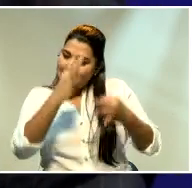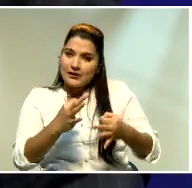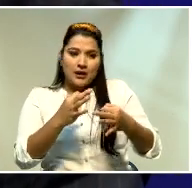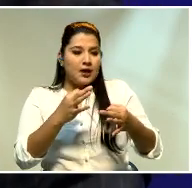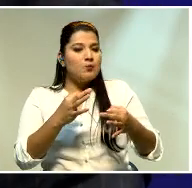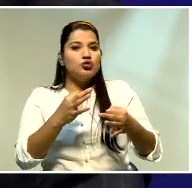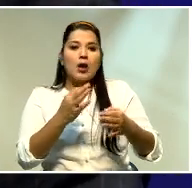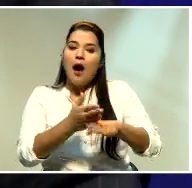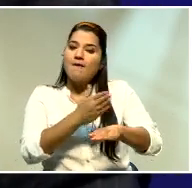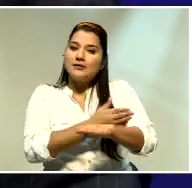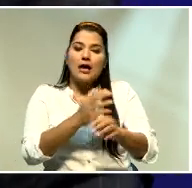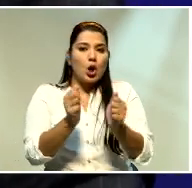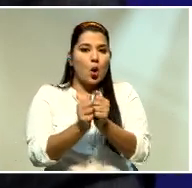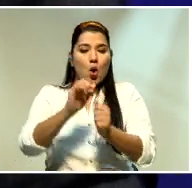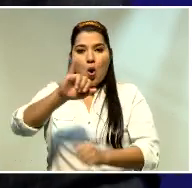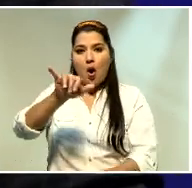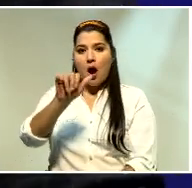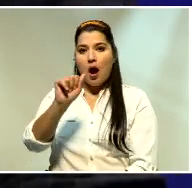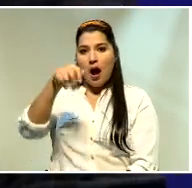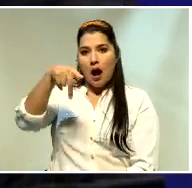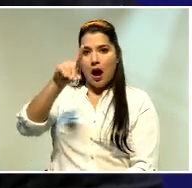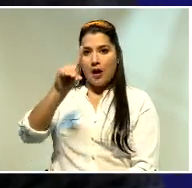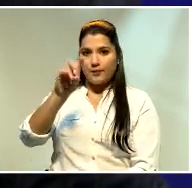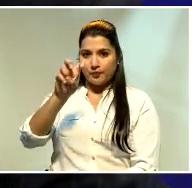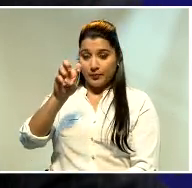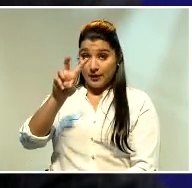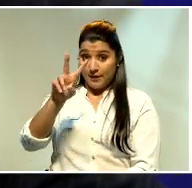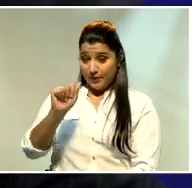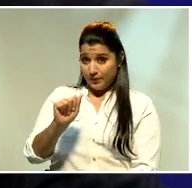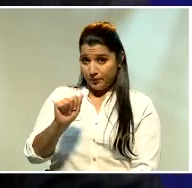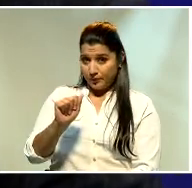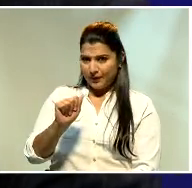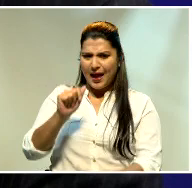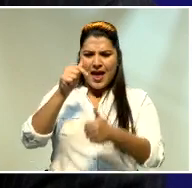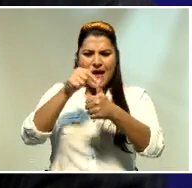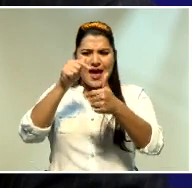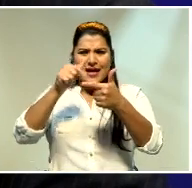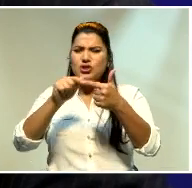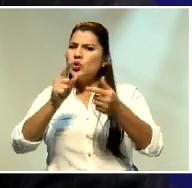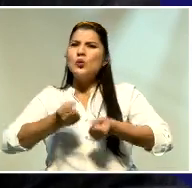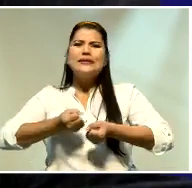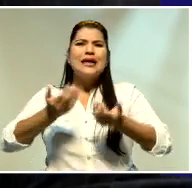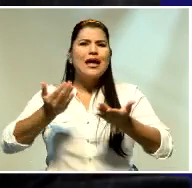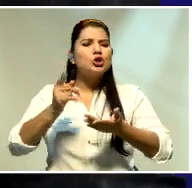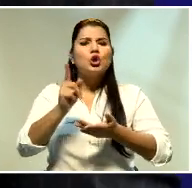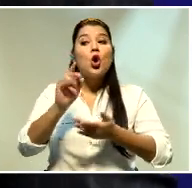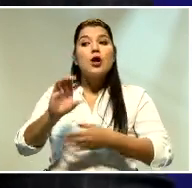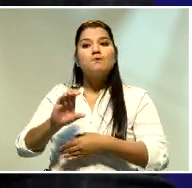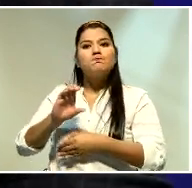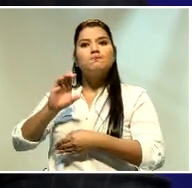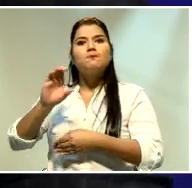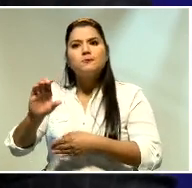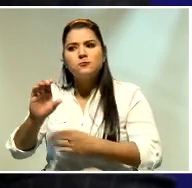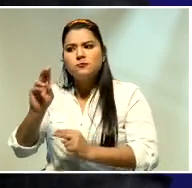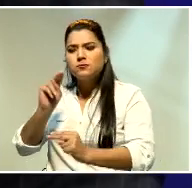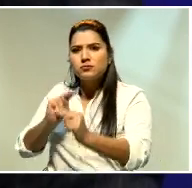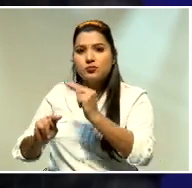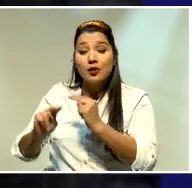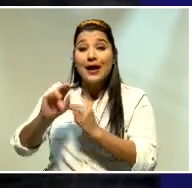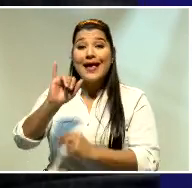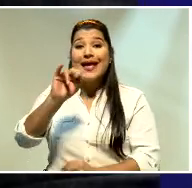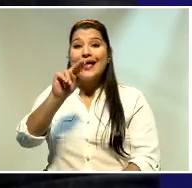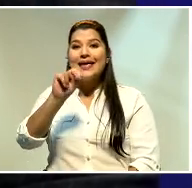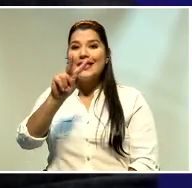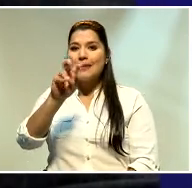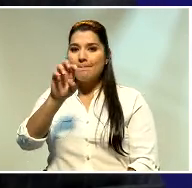otra, capitalización. Y estos, quiero decir, estas son inversiones, no es gasto corriente. No es que metimos planilla, no es